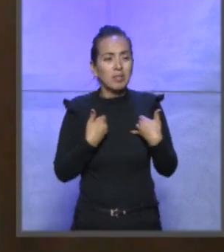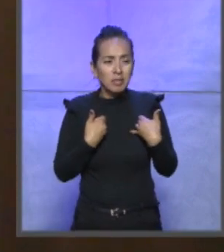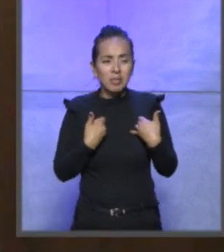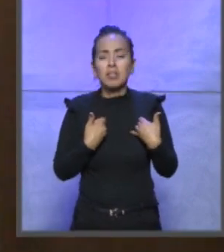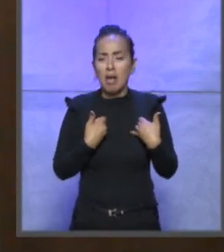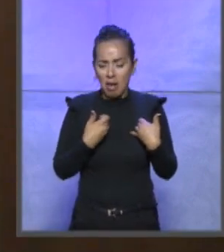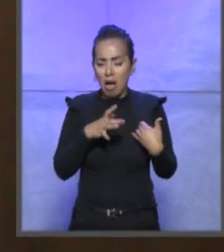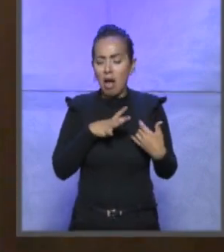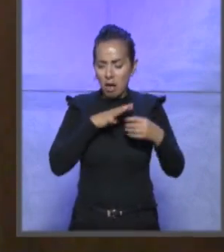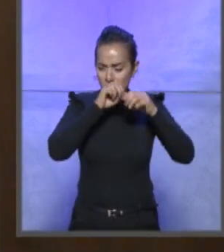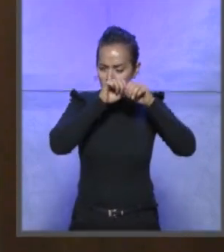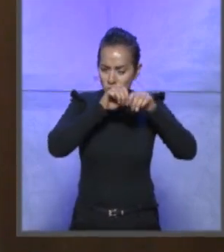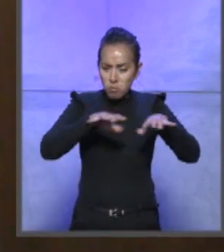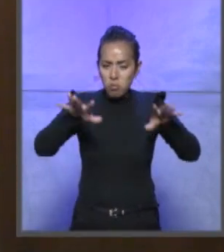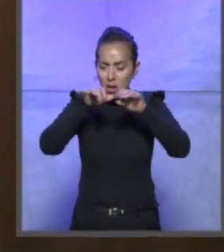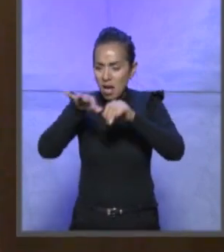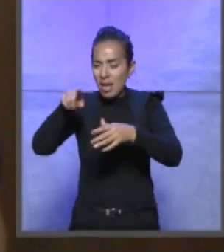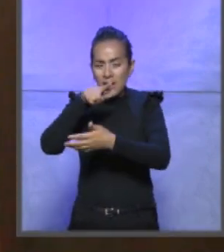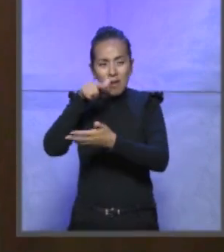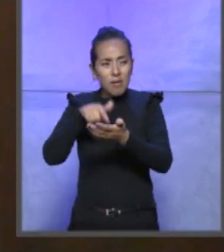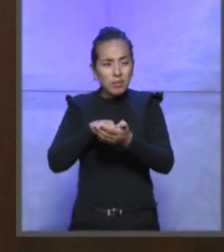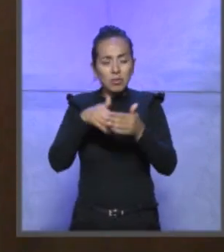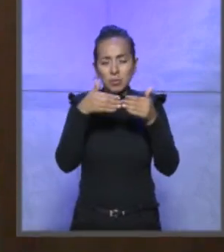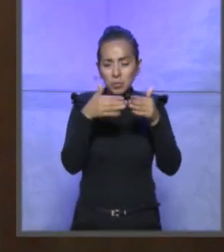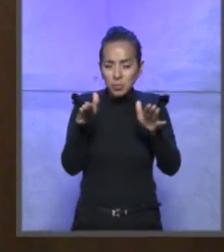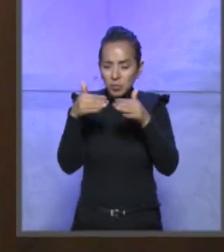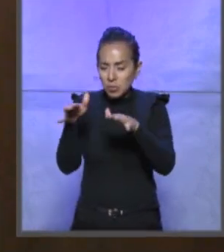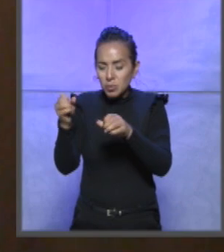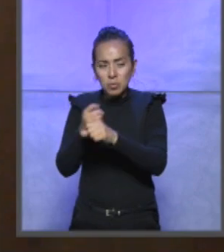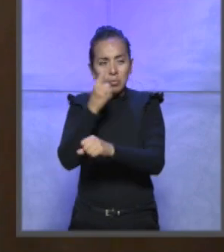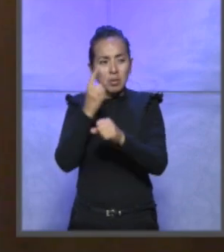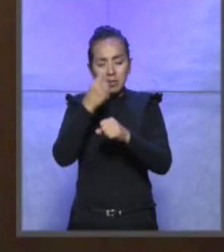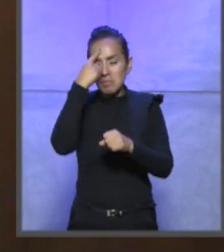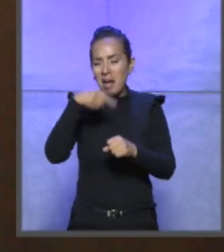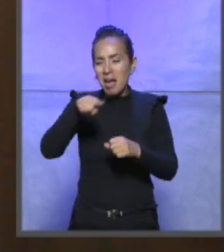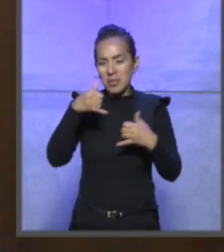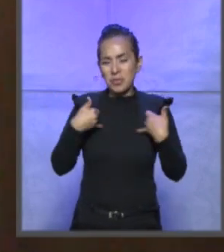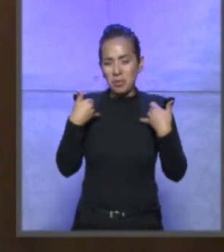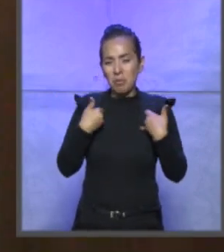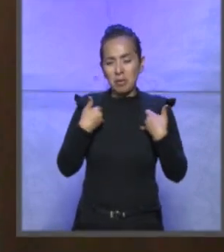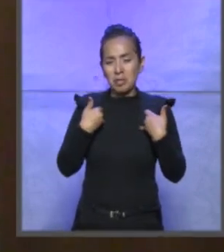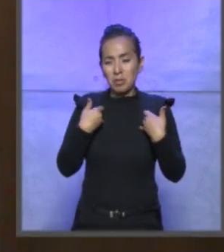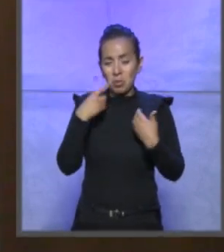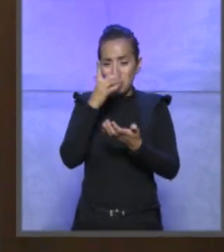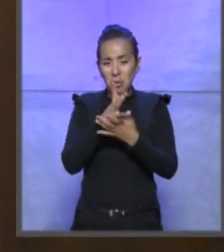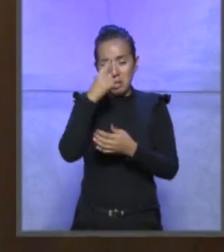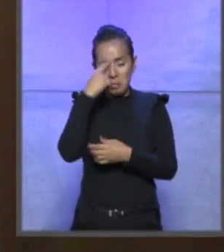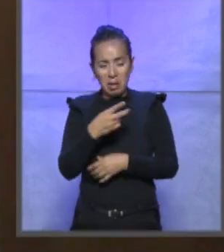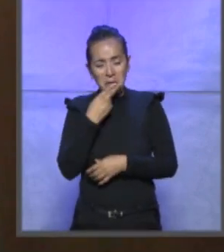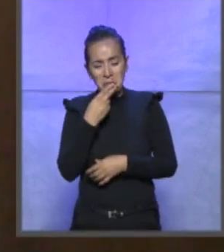momentos, que haya esa difusión de los espacios, que se abran esas oportunidades para jóvenes, no solo para